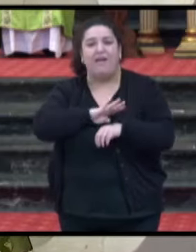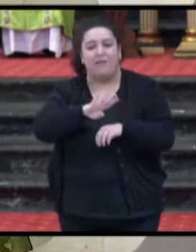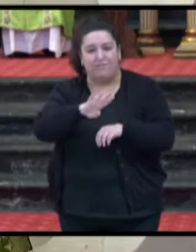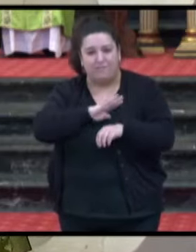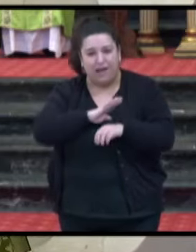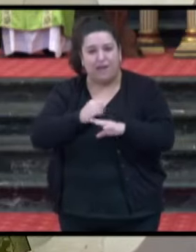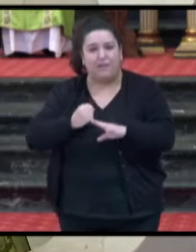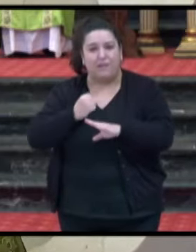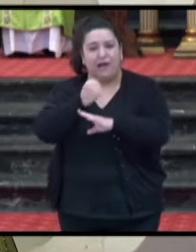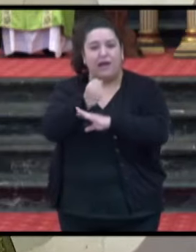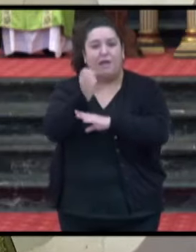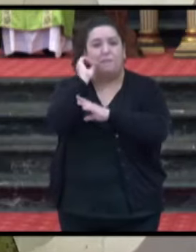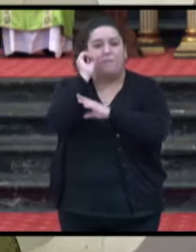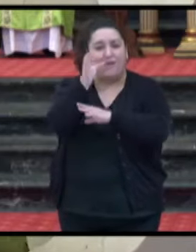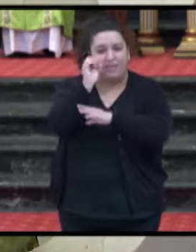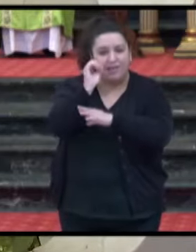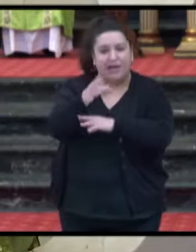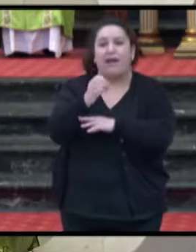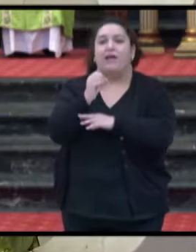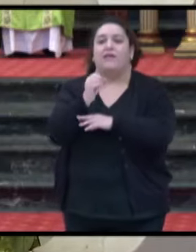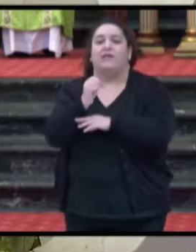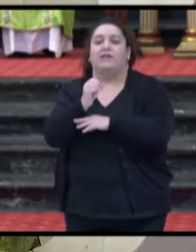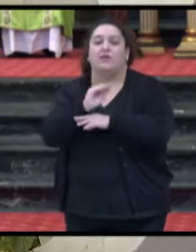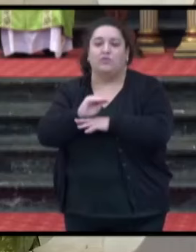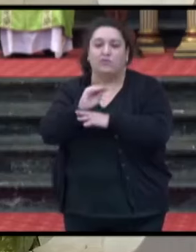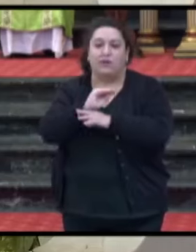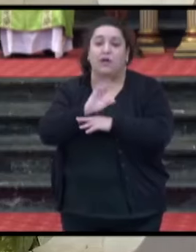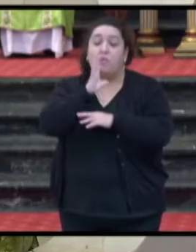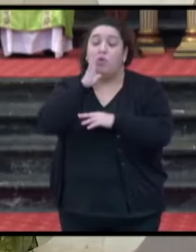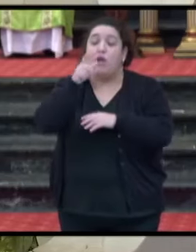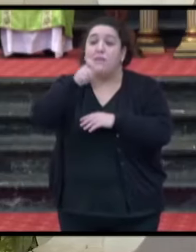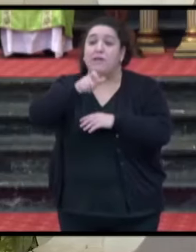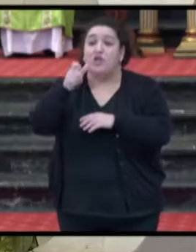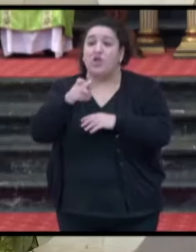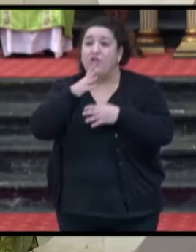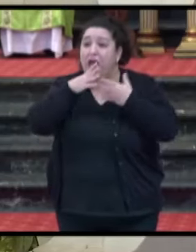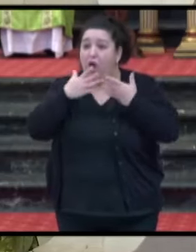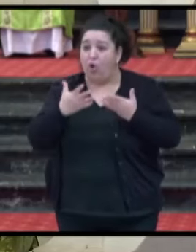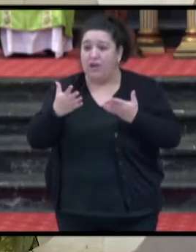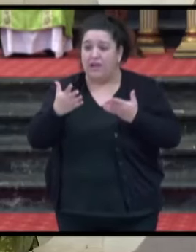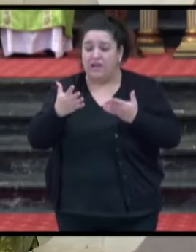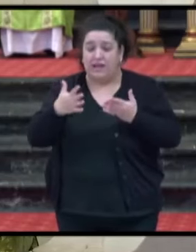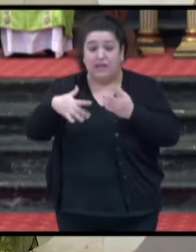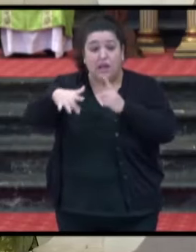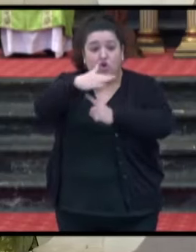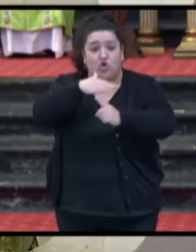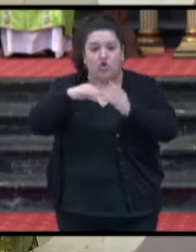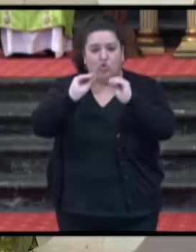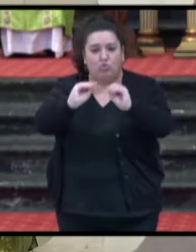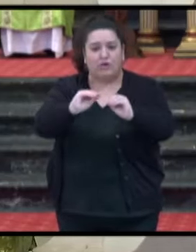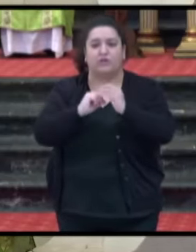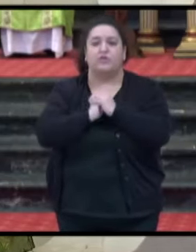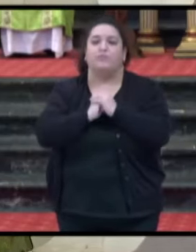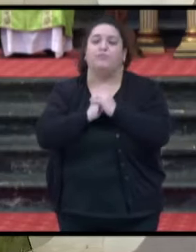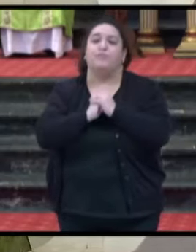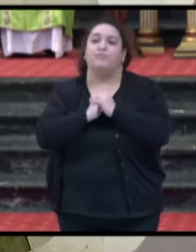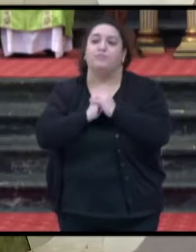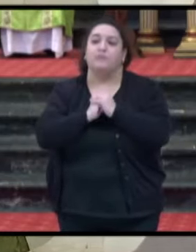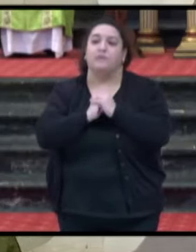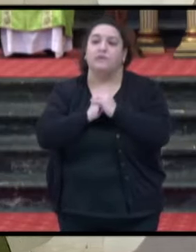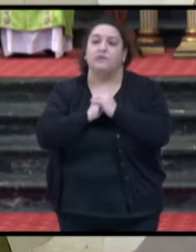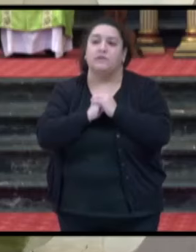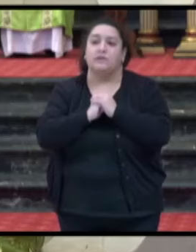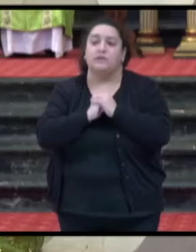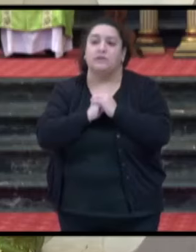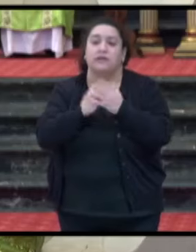los contemporáneos a las personas de este momento y de nuestro entorno en